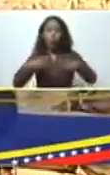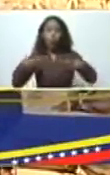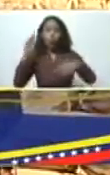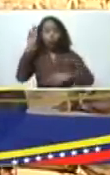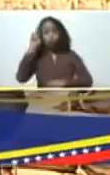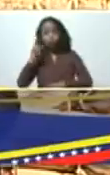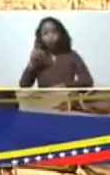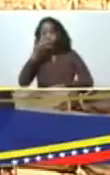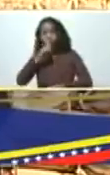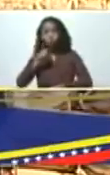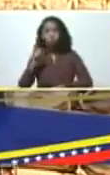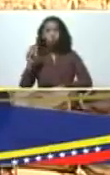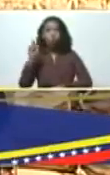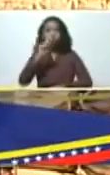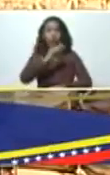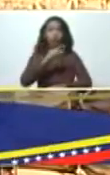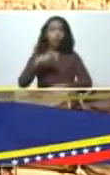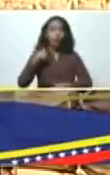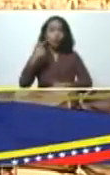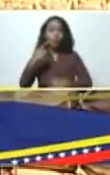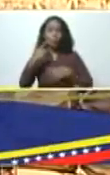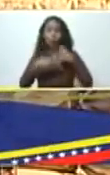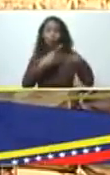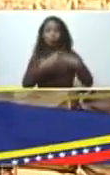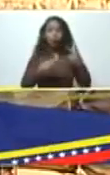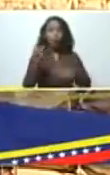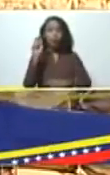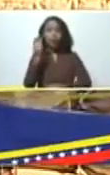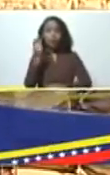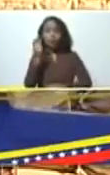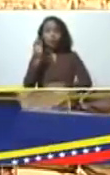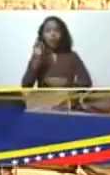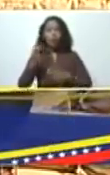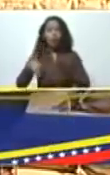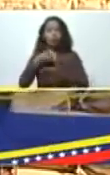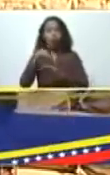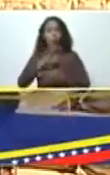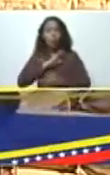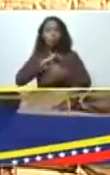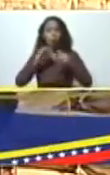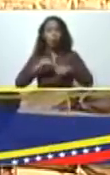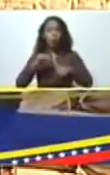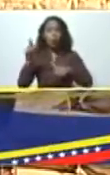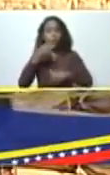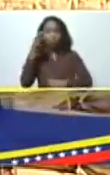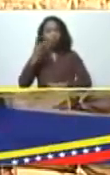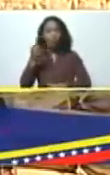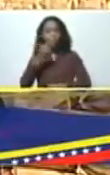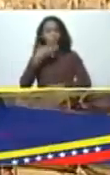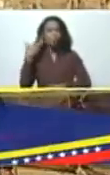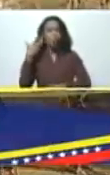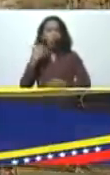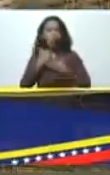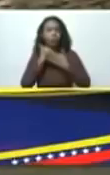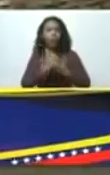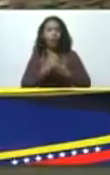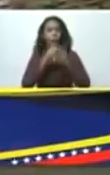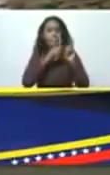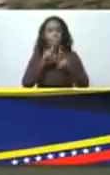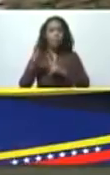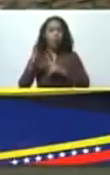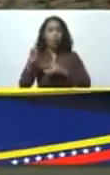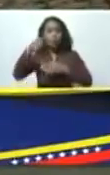las aspiraciones de producir semilla nacional. Para nosotros, presidente, es un verdadero orgullo contribuir con el plan de